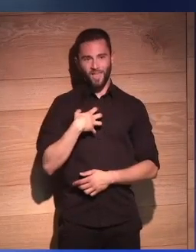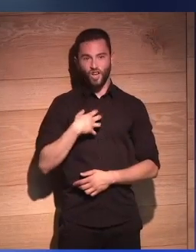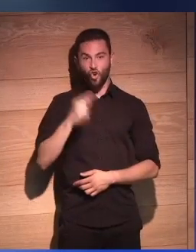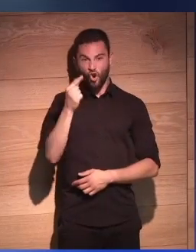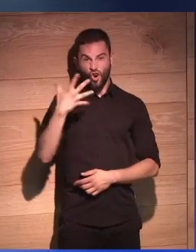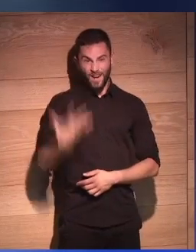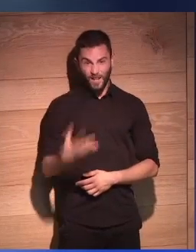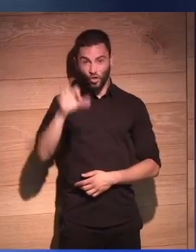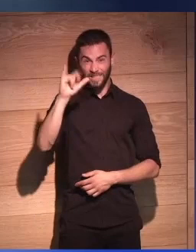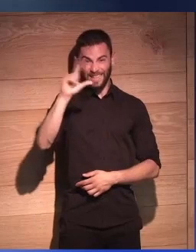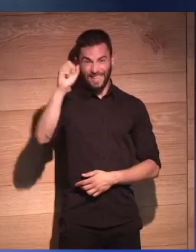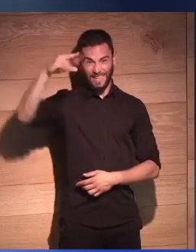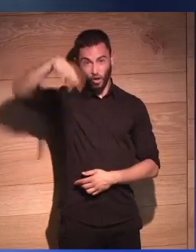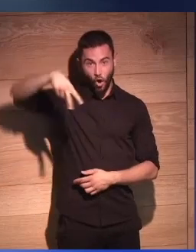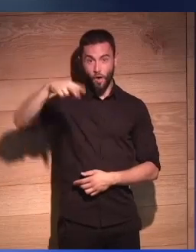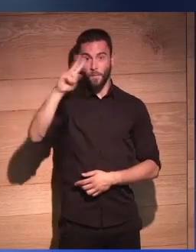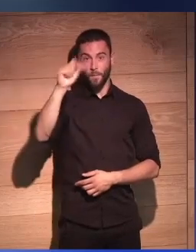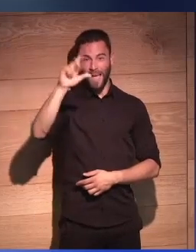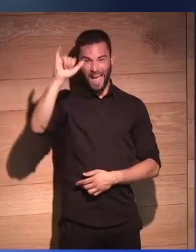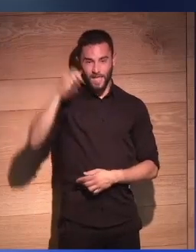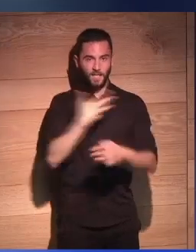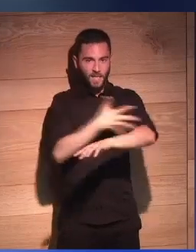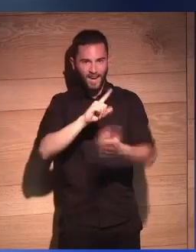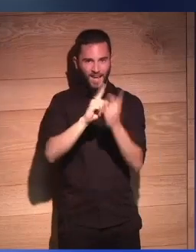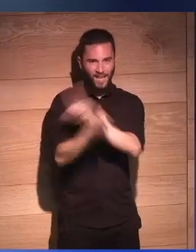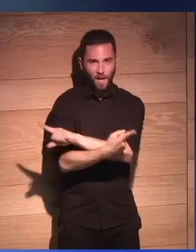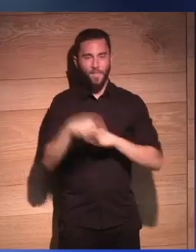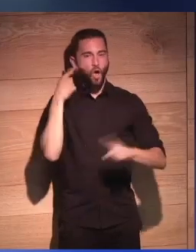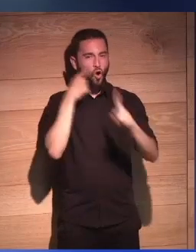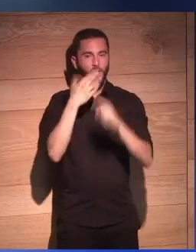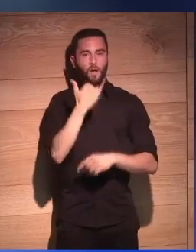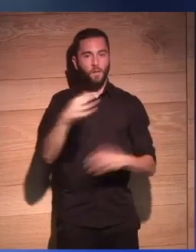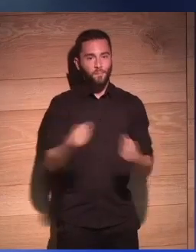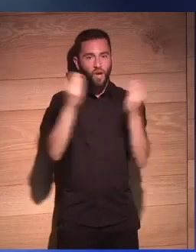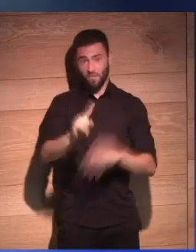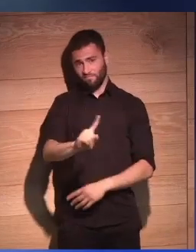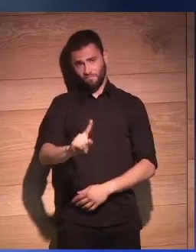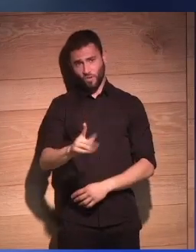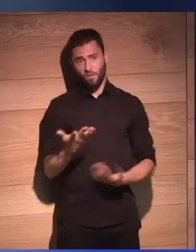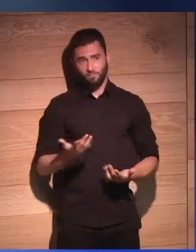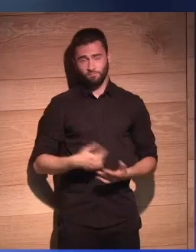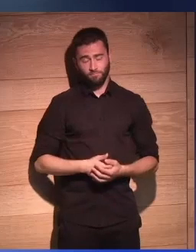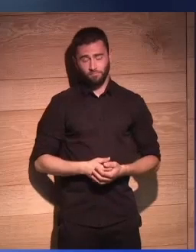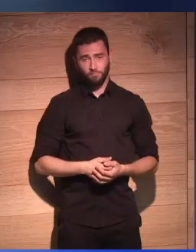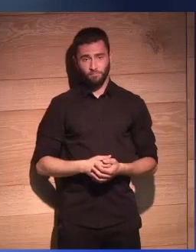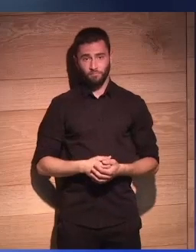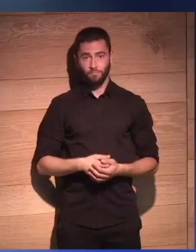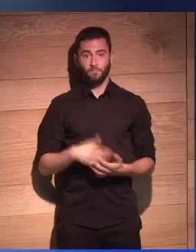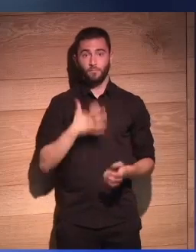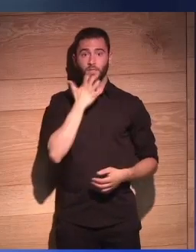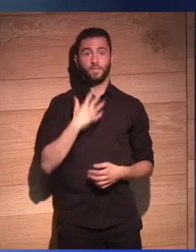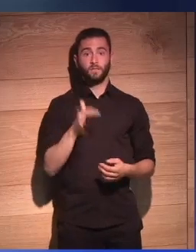ricos de Silicon Valley se están cambiando de sangre para mejorar su envejecimiento. Bueno, si ganan alguna